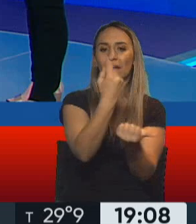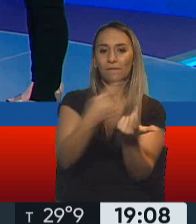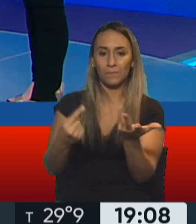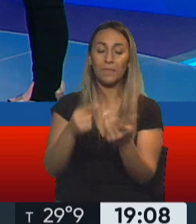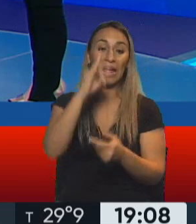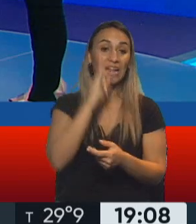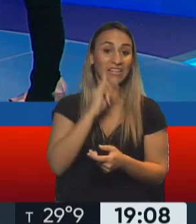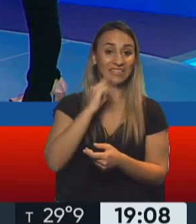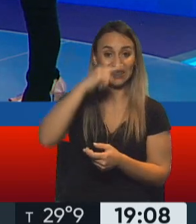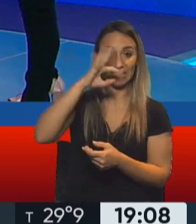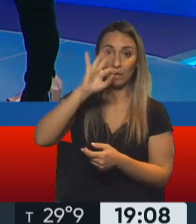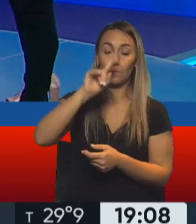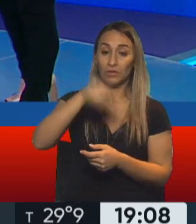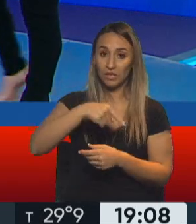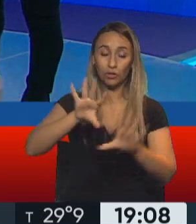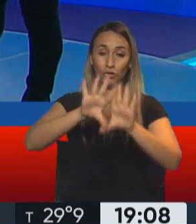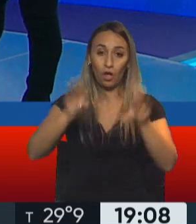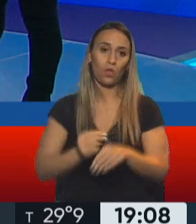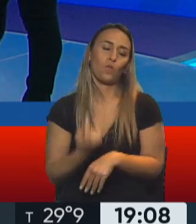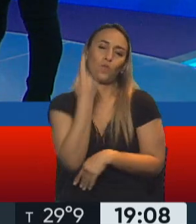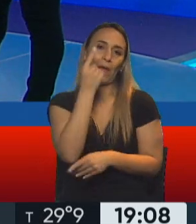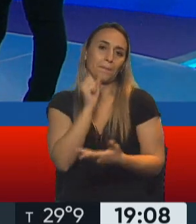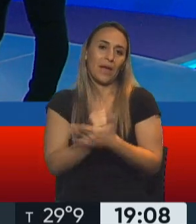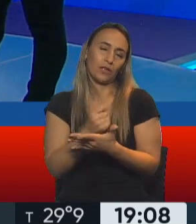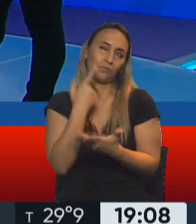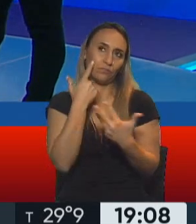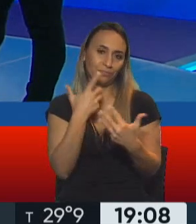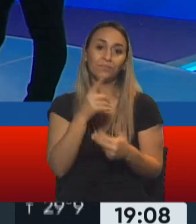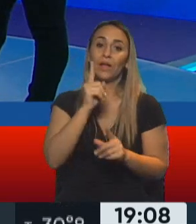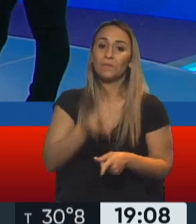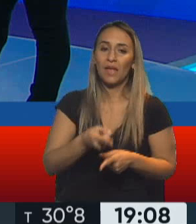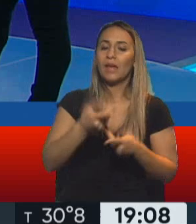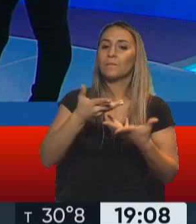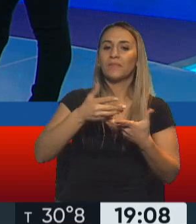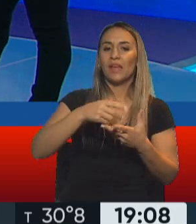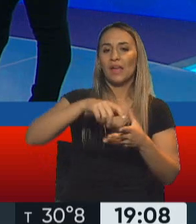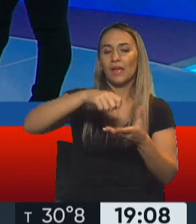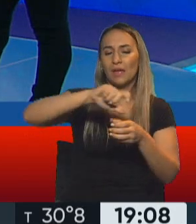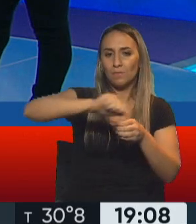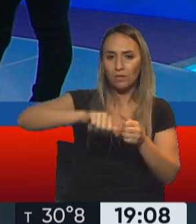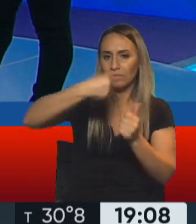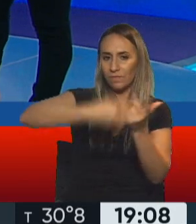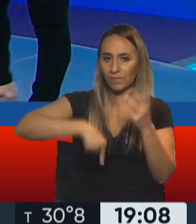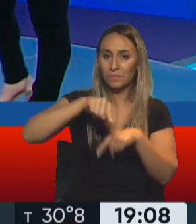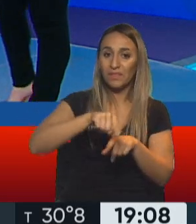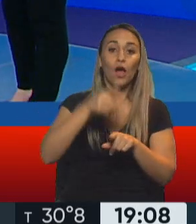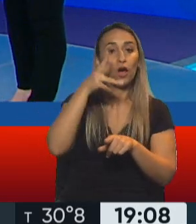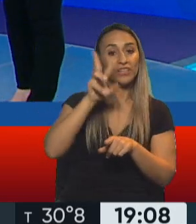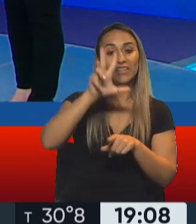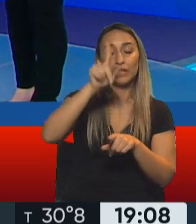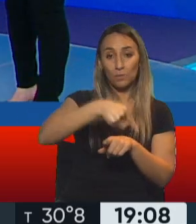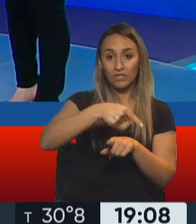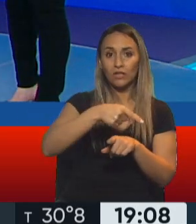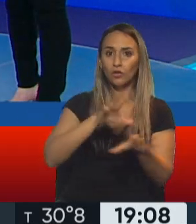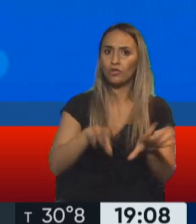un 70% en una, bueno, la que todos conocemos. Embutidos, un 83% también en una marca. Bueno, para que entendamos,